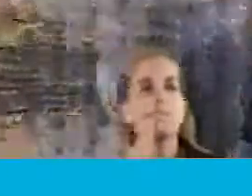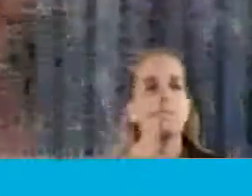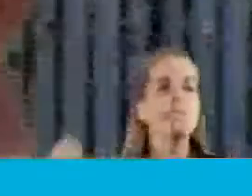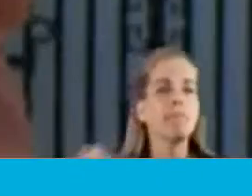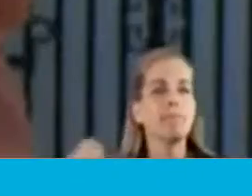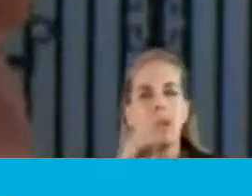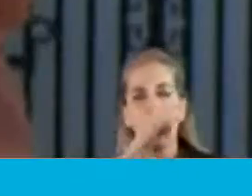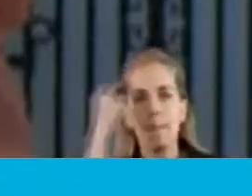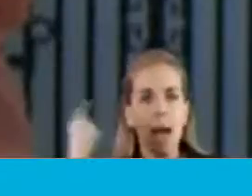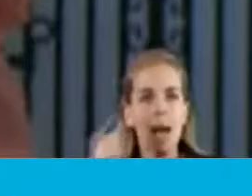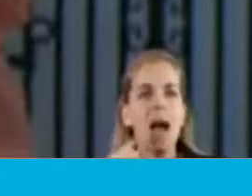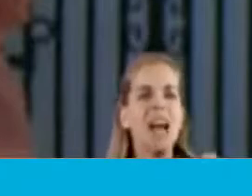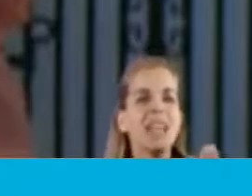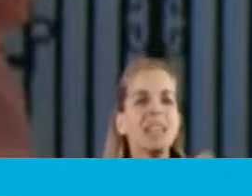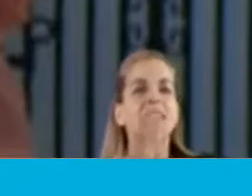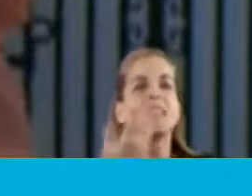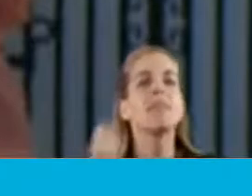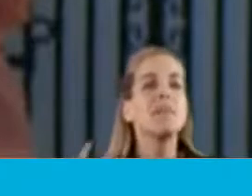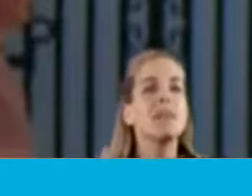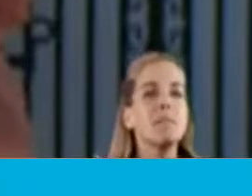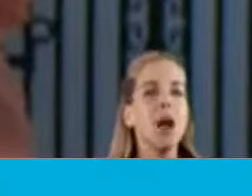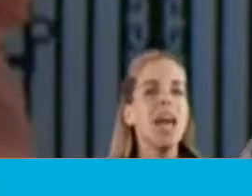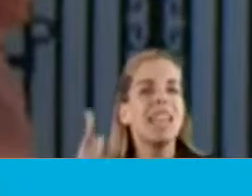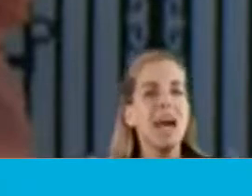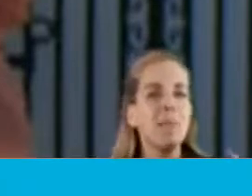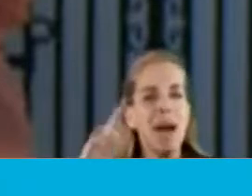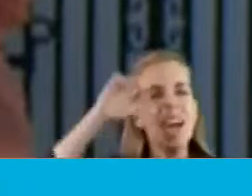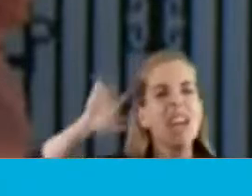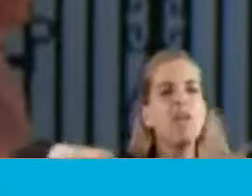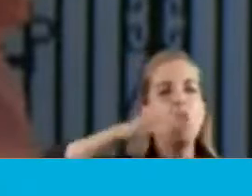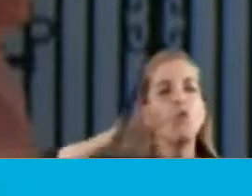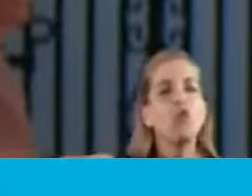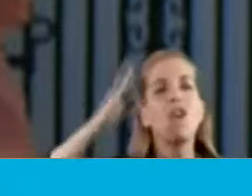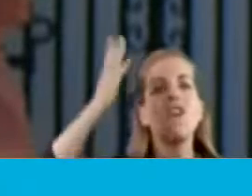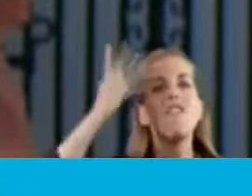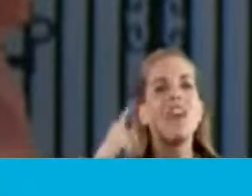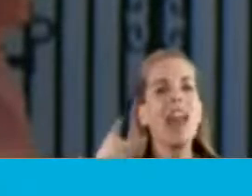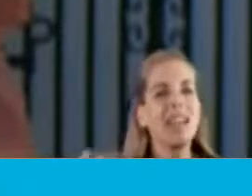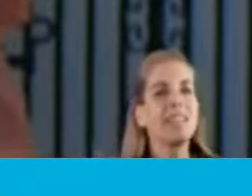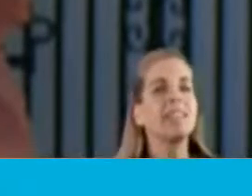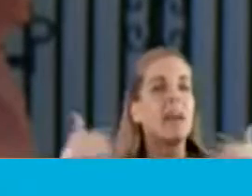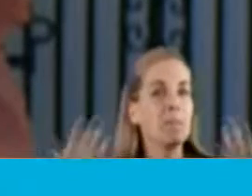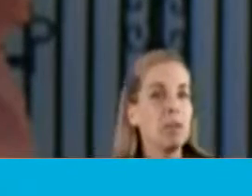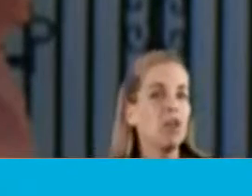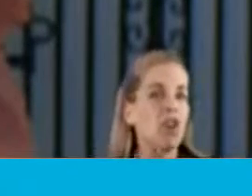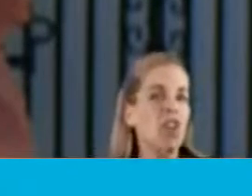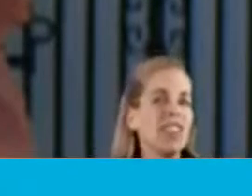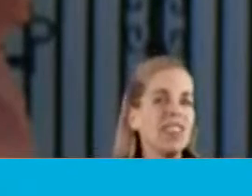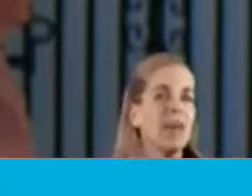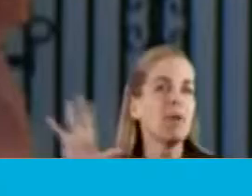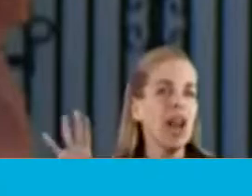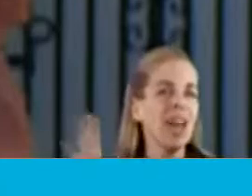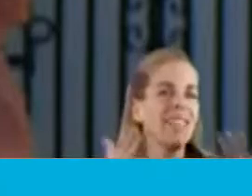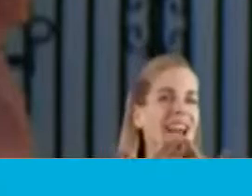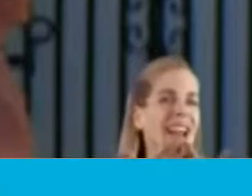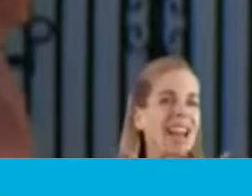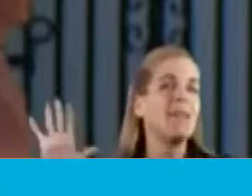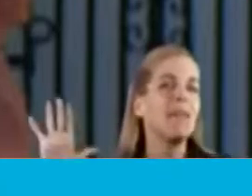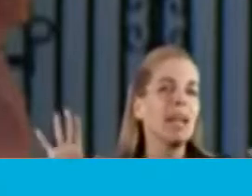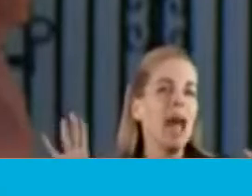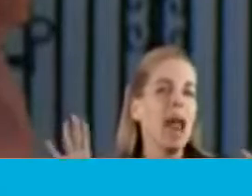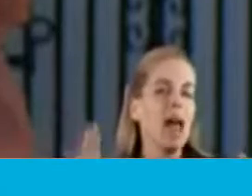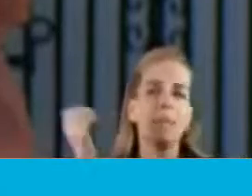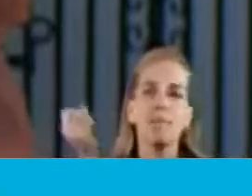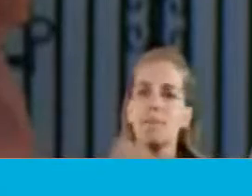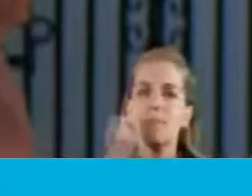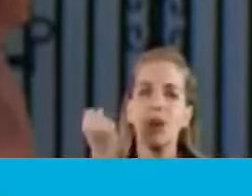Nacimos bajo el influjo de la Revolución Francesa, y por eso la democracia y las libertades se arraigaron tan